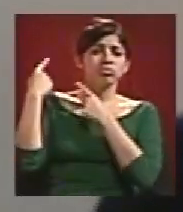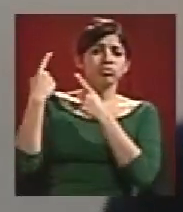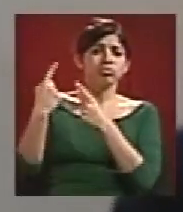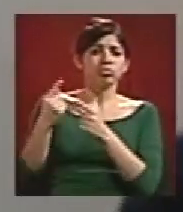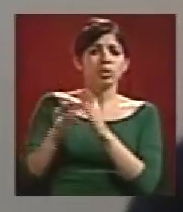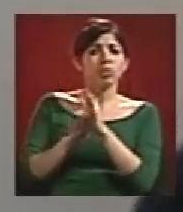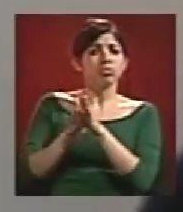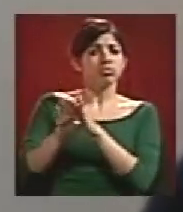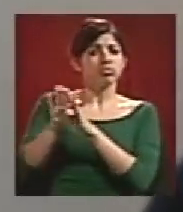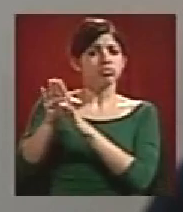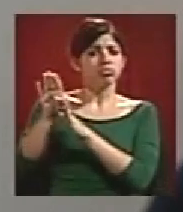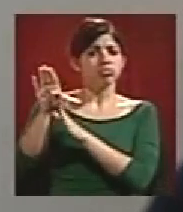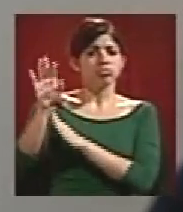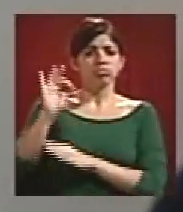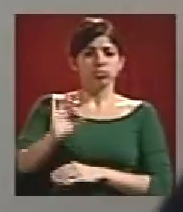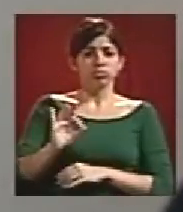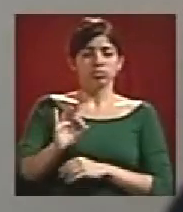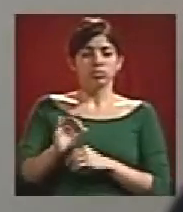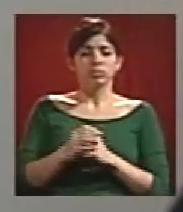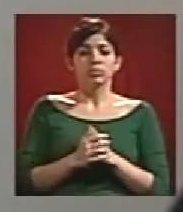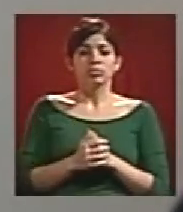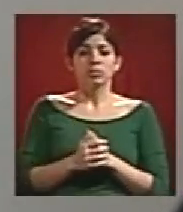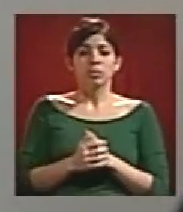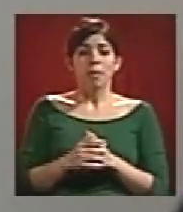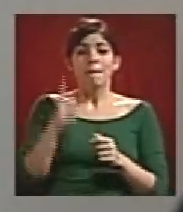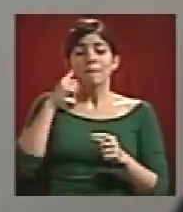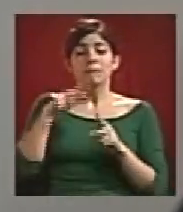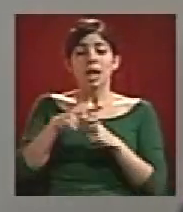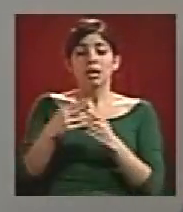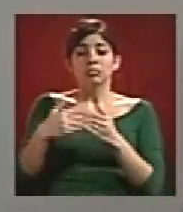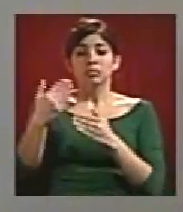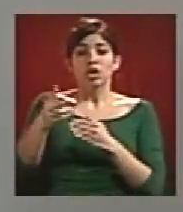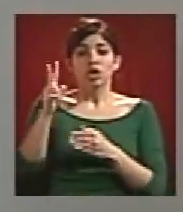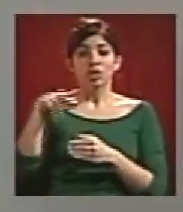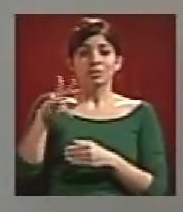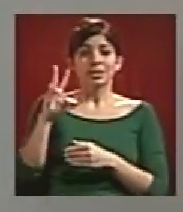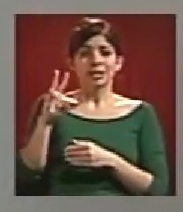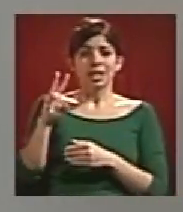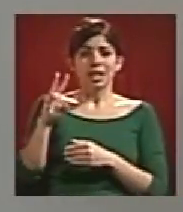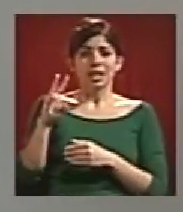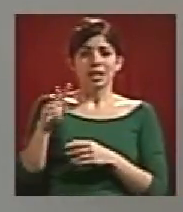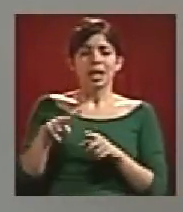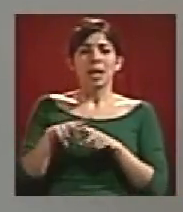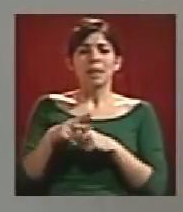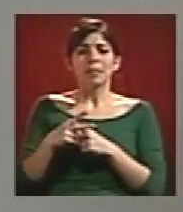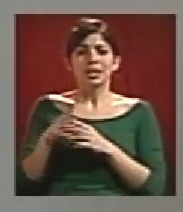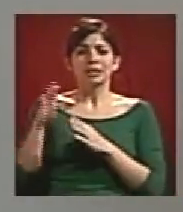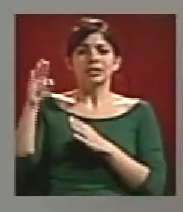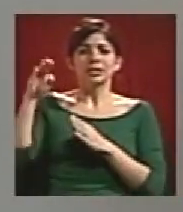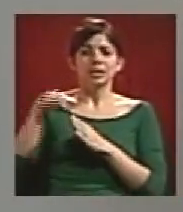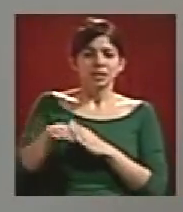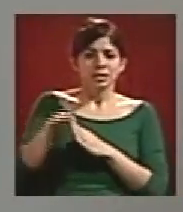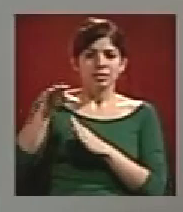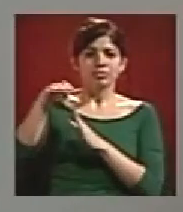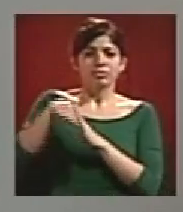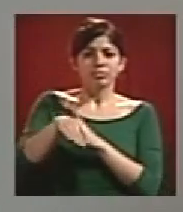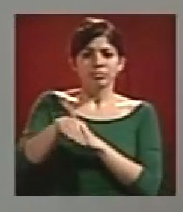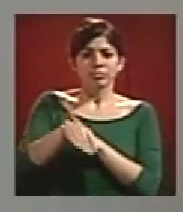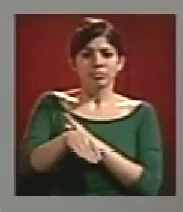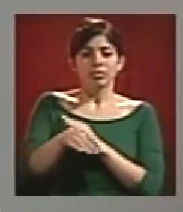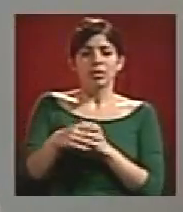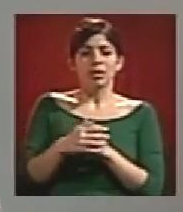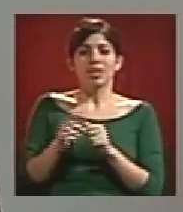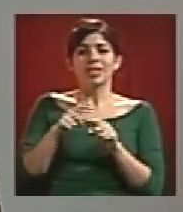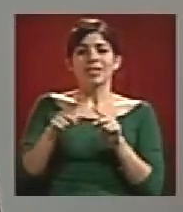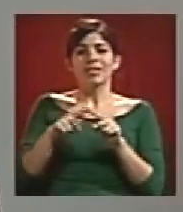vigoroso de las economías más importantes del mundo, ya para inicios del 2007 empezaba a haber distintos tipos de discusiones, uh-huh, ¿verdad?, de revisiones de los